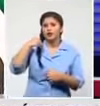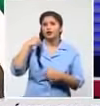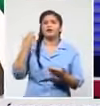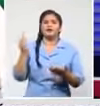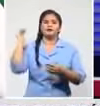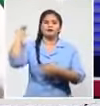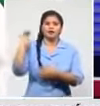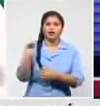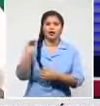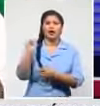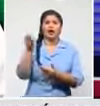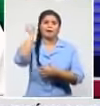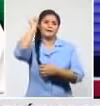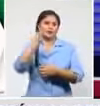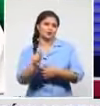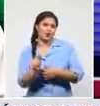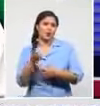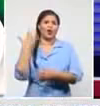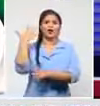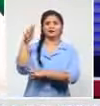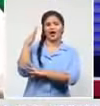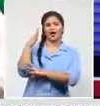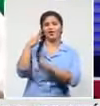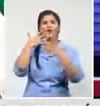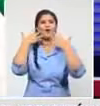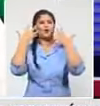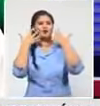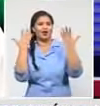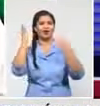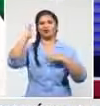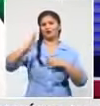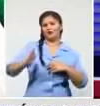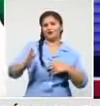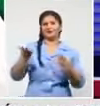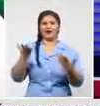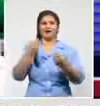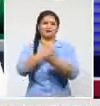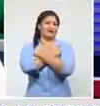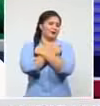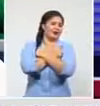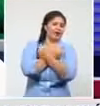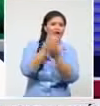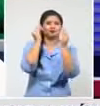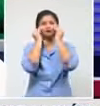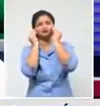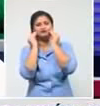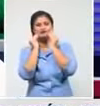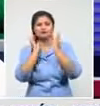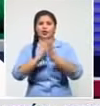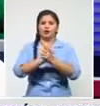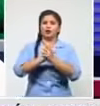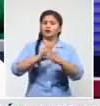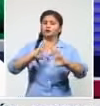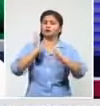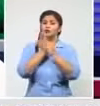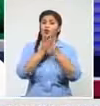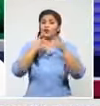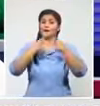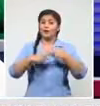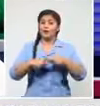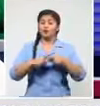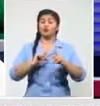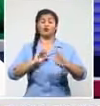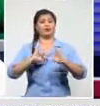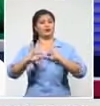que es la actividad de recepción, los amigos, el abrazo, los besos. Pero